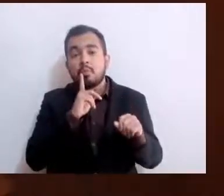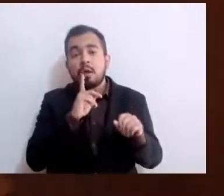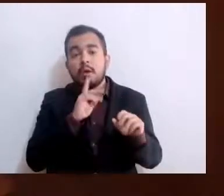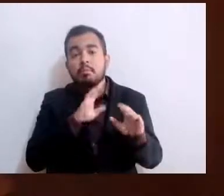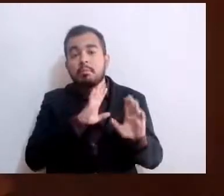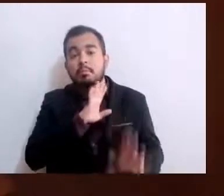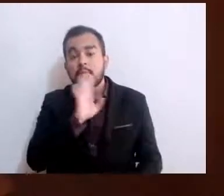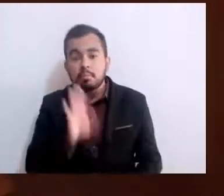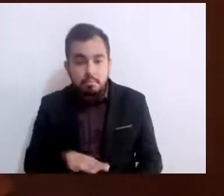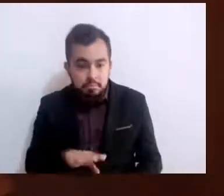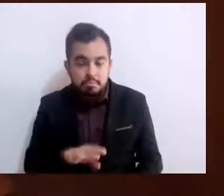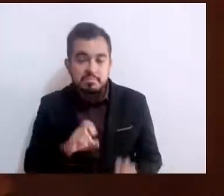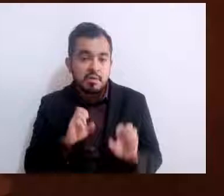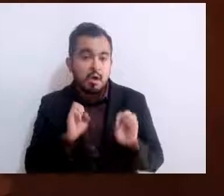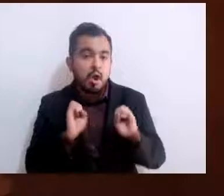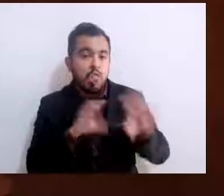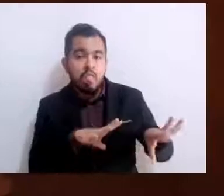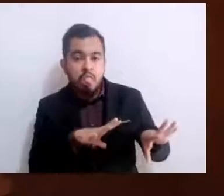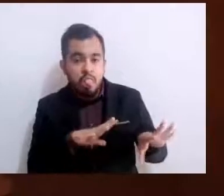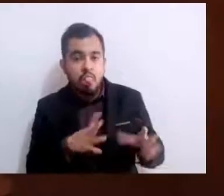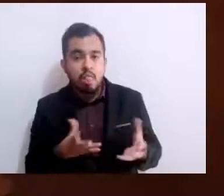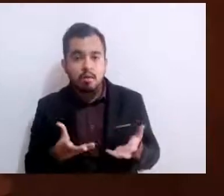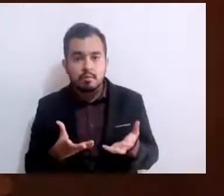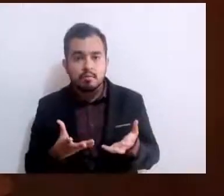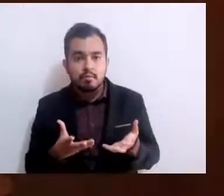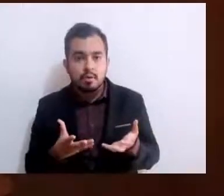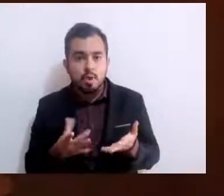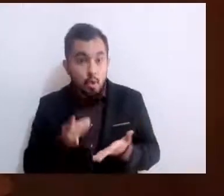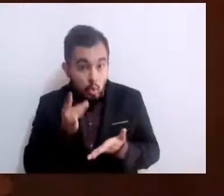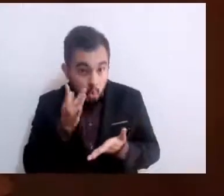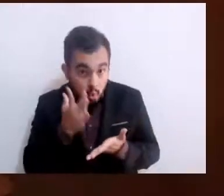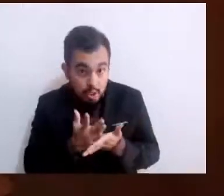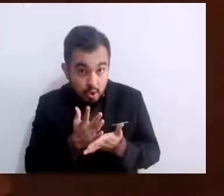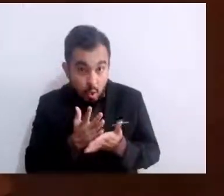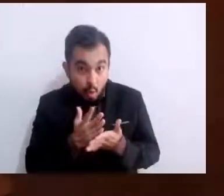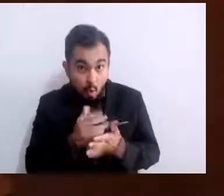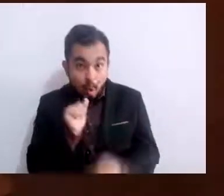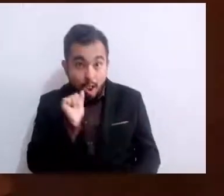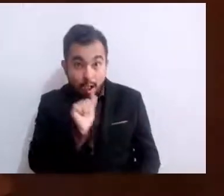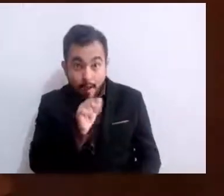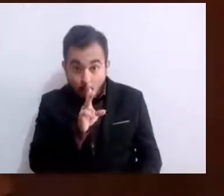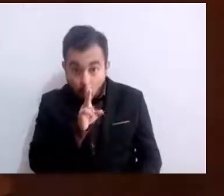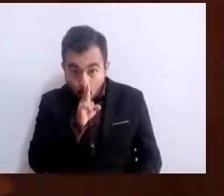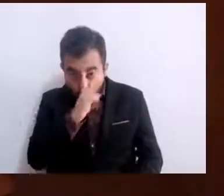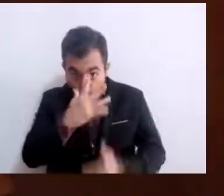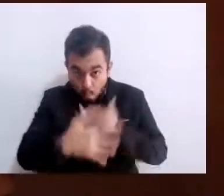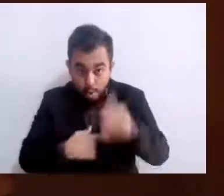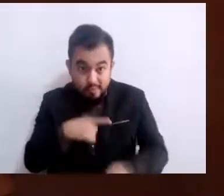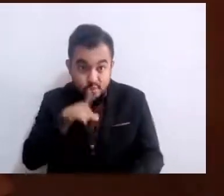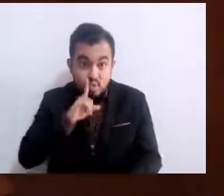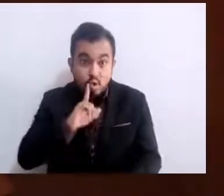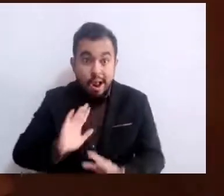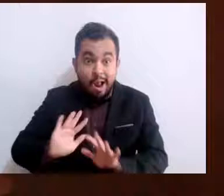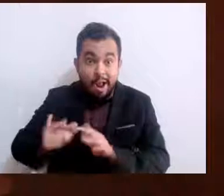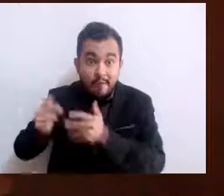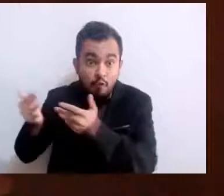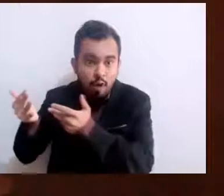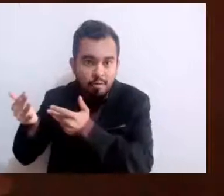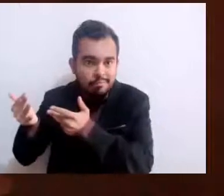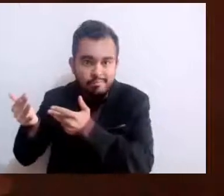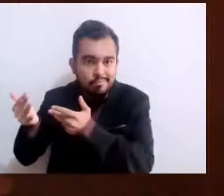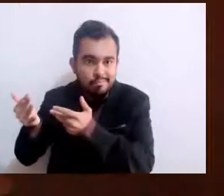No es solamente el esquema de violencia hacia la mujer que existe afuera, sino dentro de los